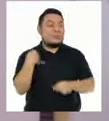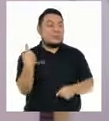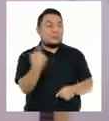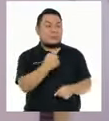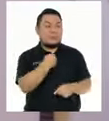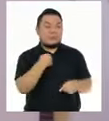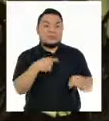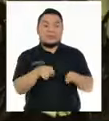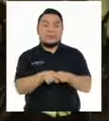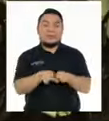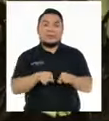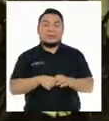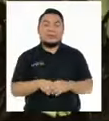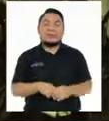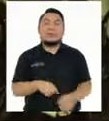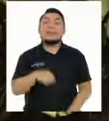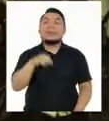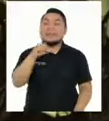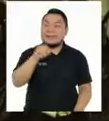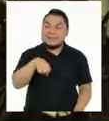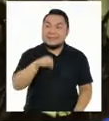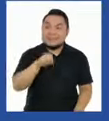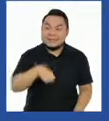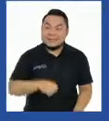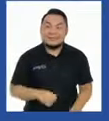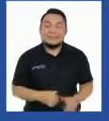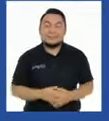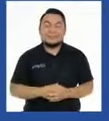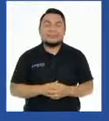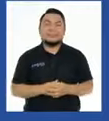mismos. ¡Chirrín!